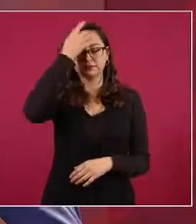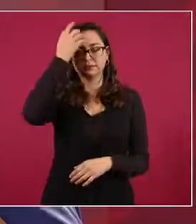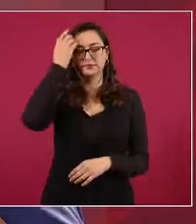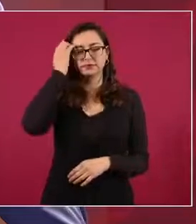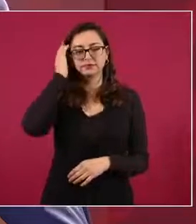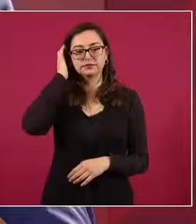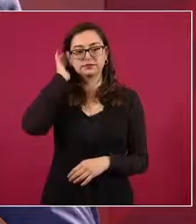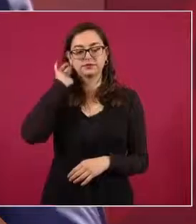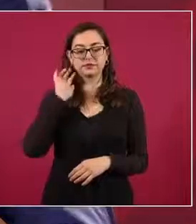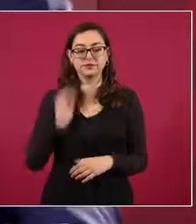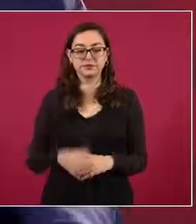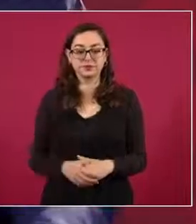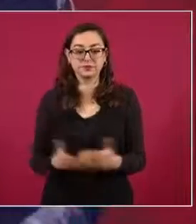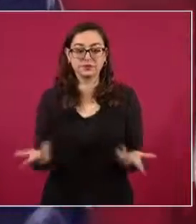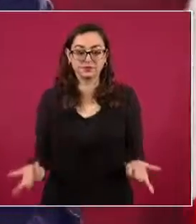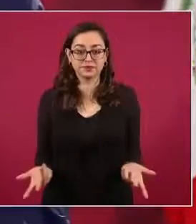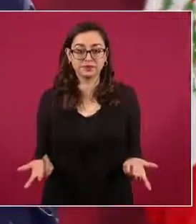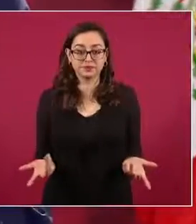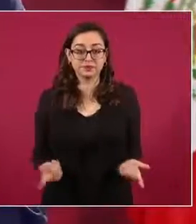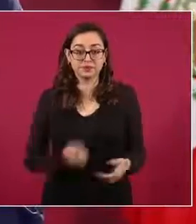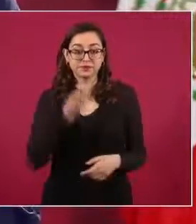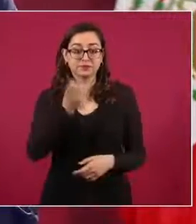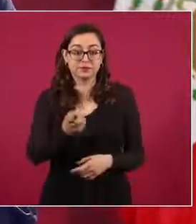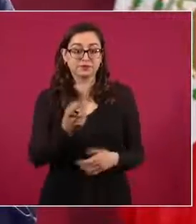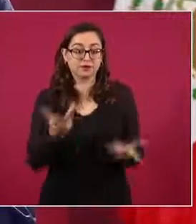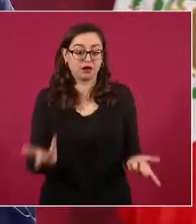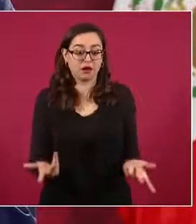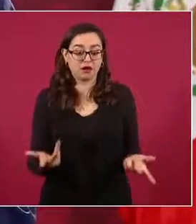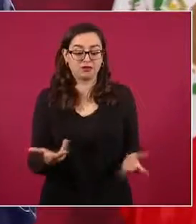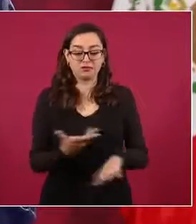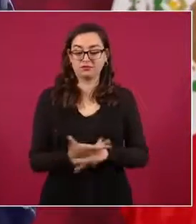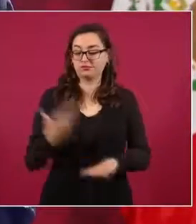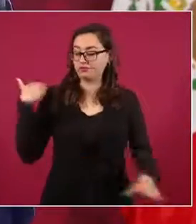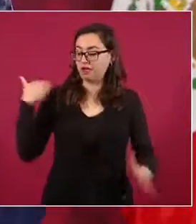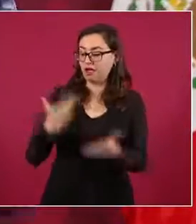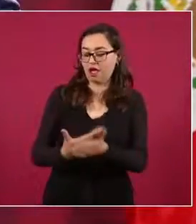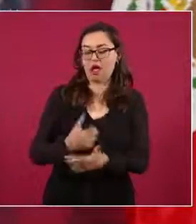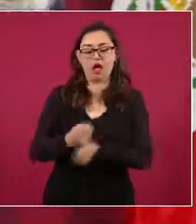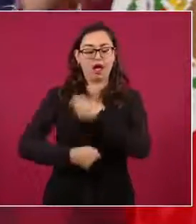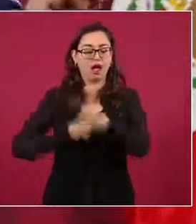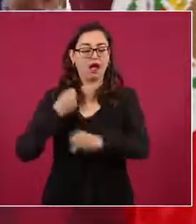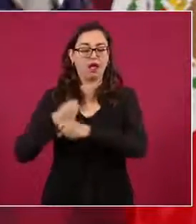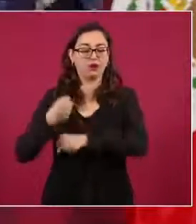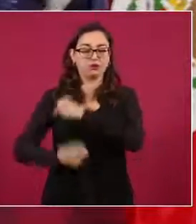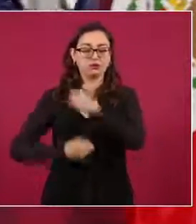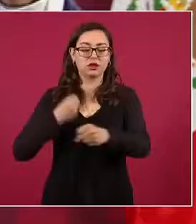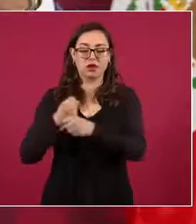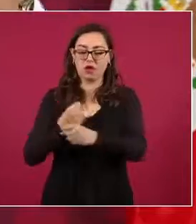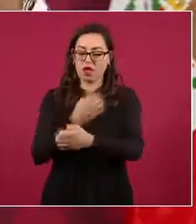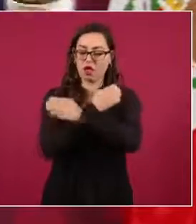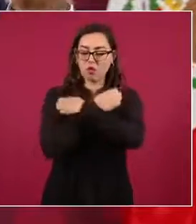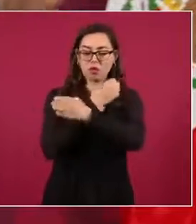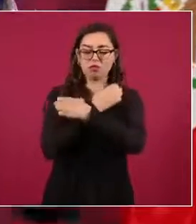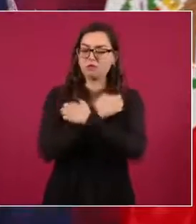Pero ahí está una herencia, un saldo de esa política